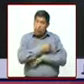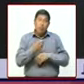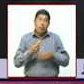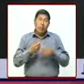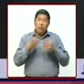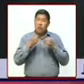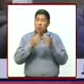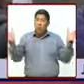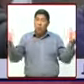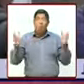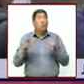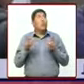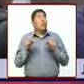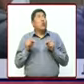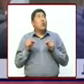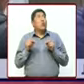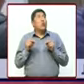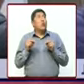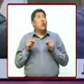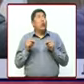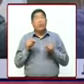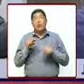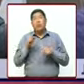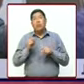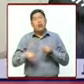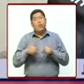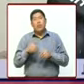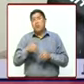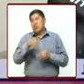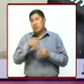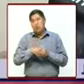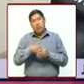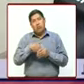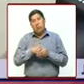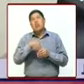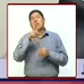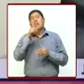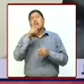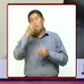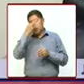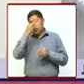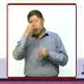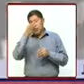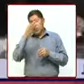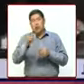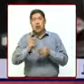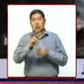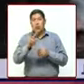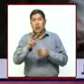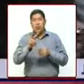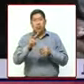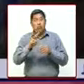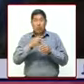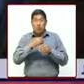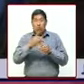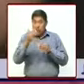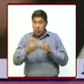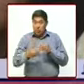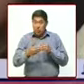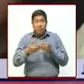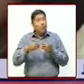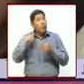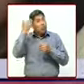empadronamiento masivo es que no van a poder sufragar aquellas personas que no estén en el padrón electoral biométrico.